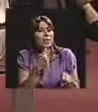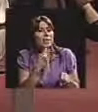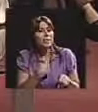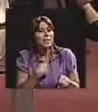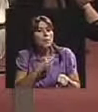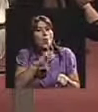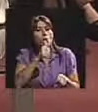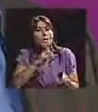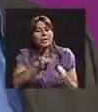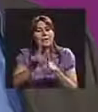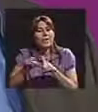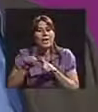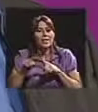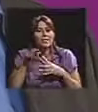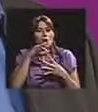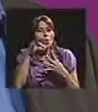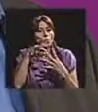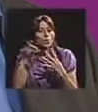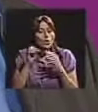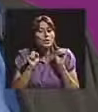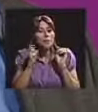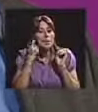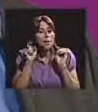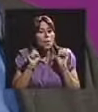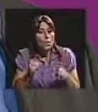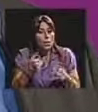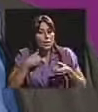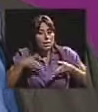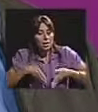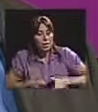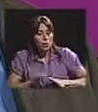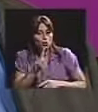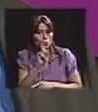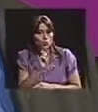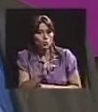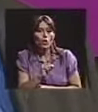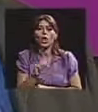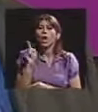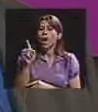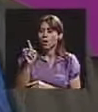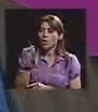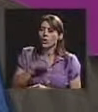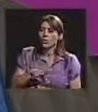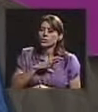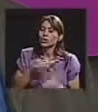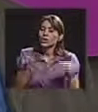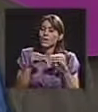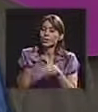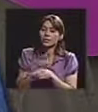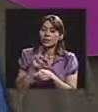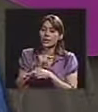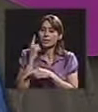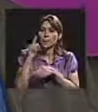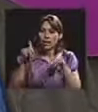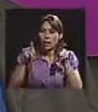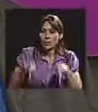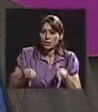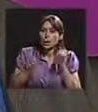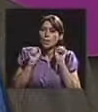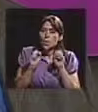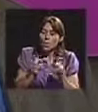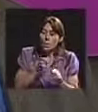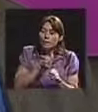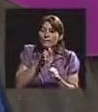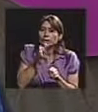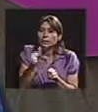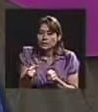que existen? Claro, por ejemplo, una de las condiciones que se utiliza más para que una persona acuda a fertilización in